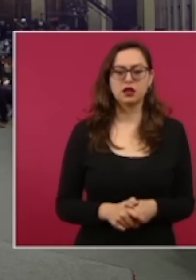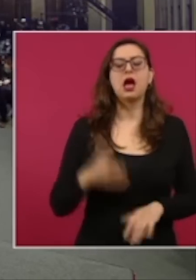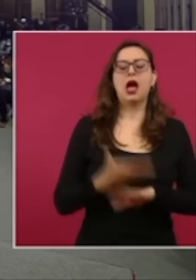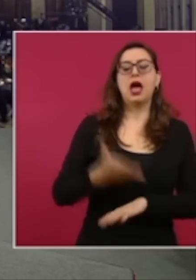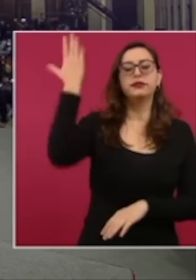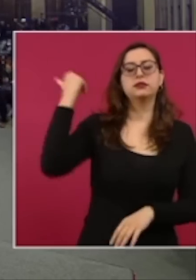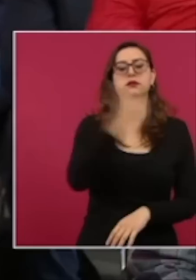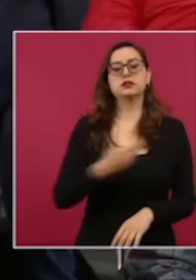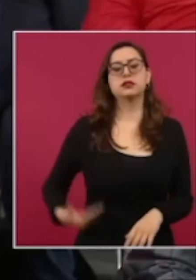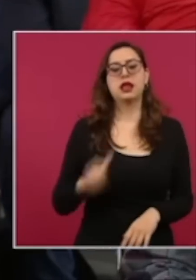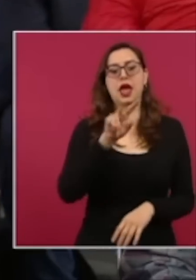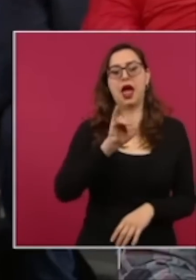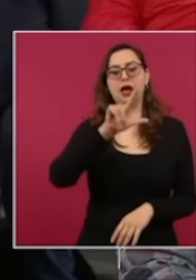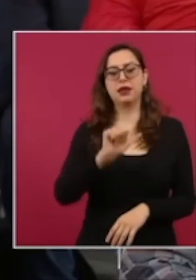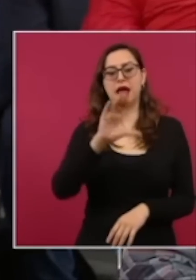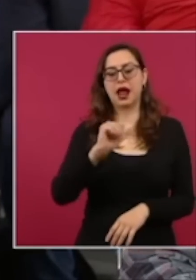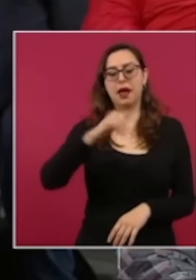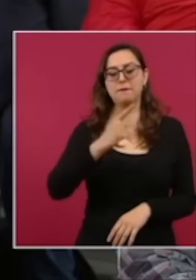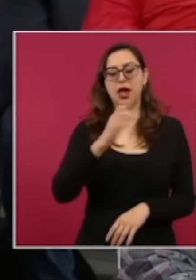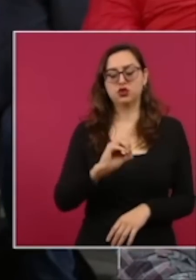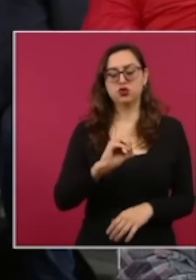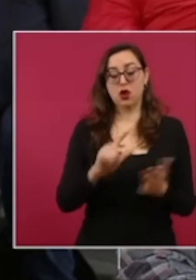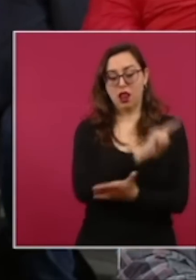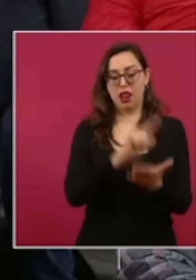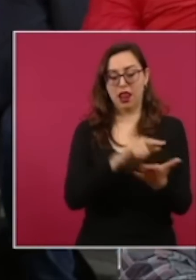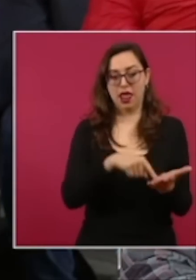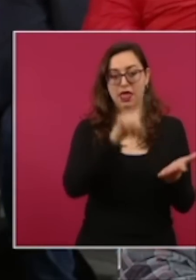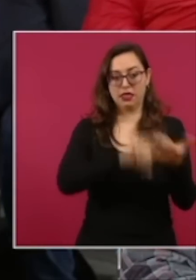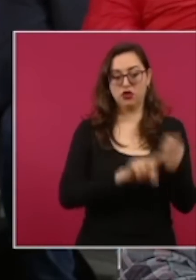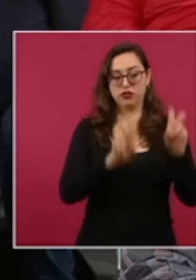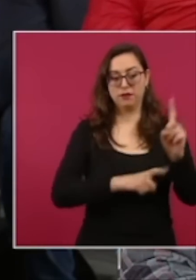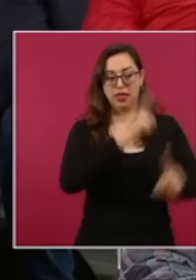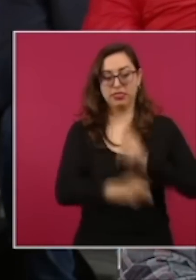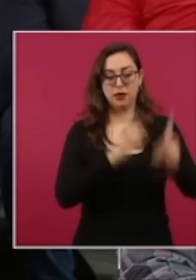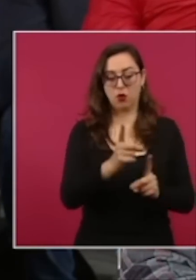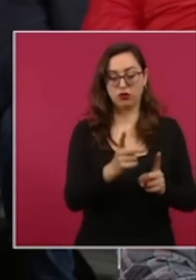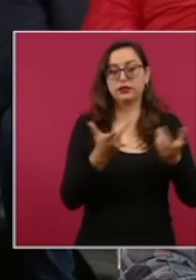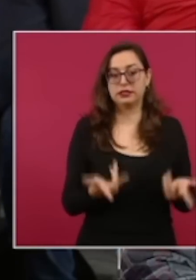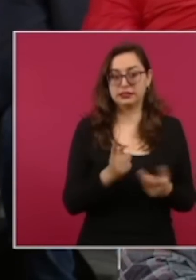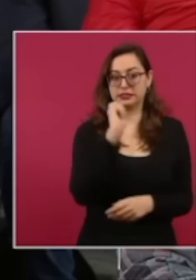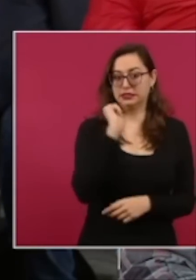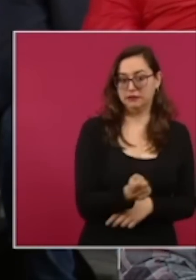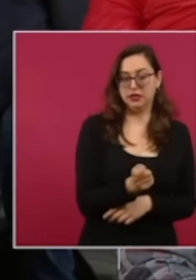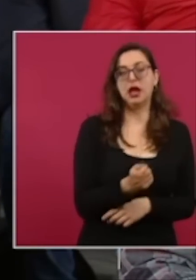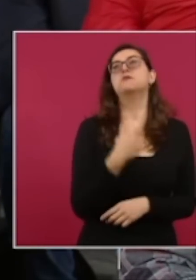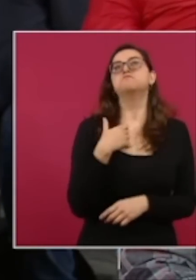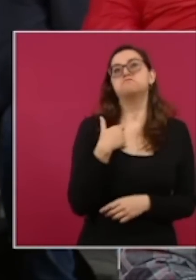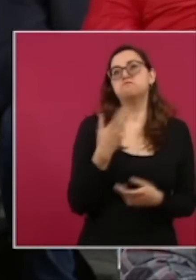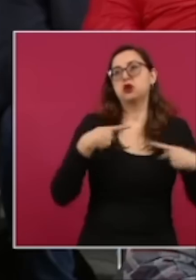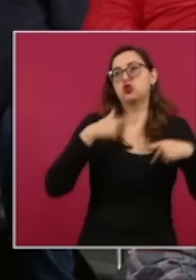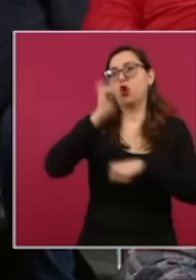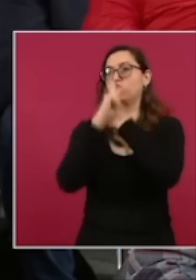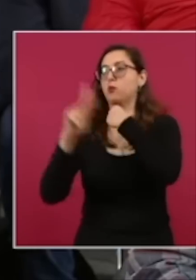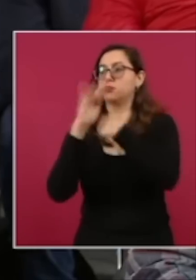espectáculos donde había un límite de personas no nacidas en México. En el fútbol se respetaba al máximo, es decir, en los 80 los equipos de fútbol tenían al máximo